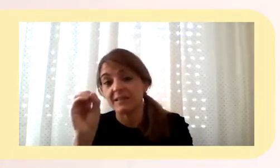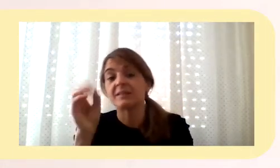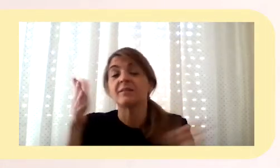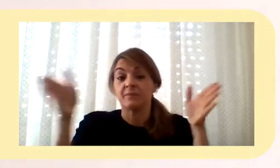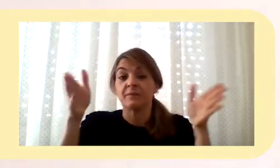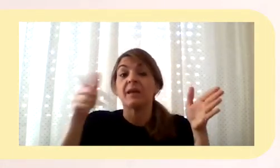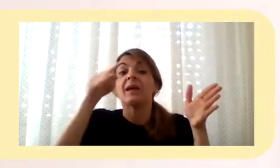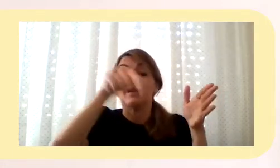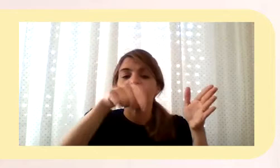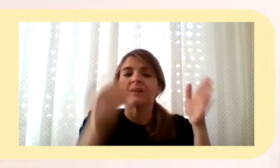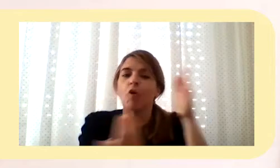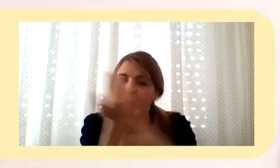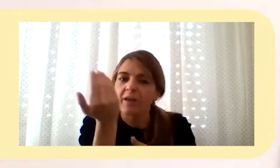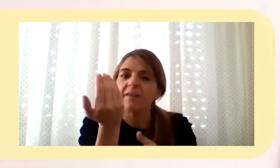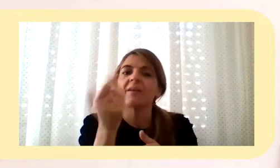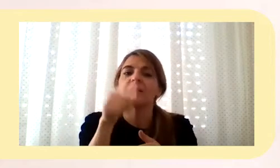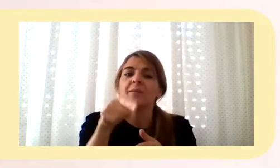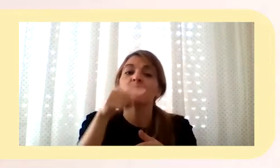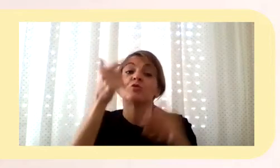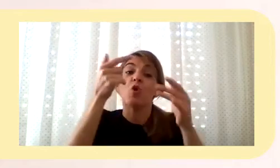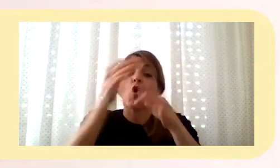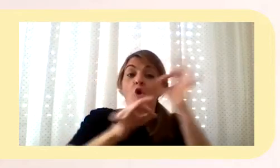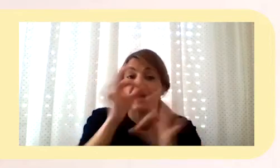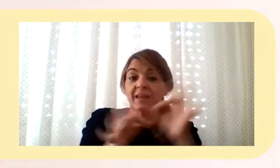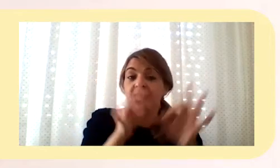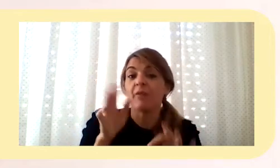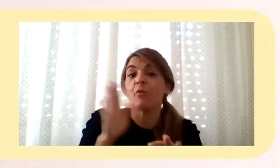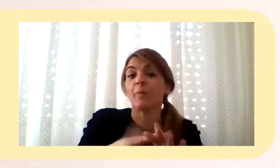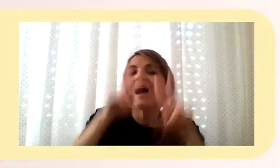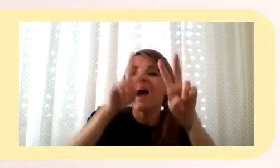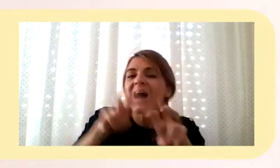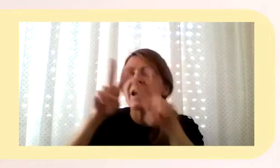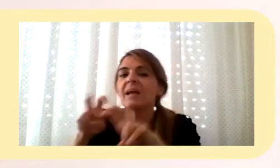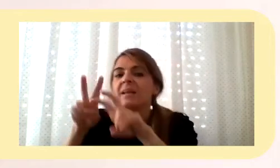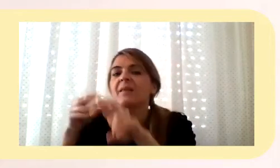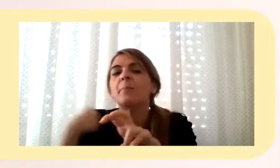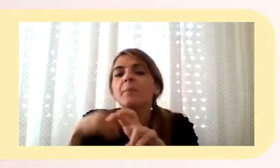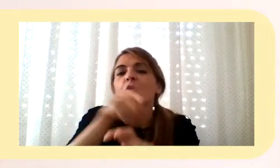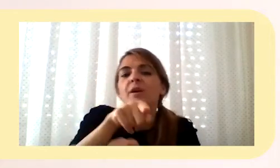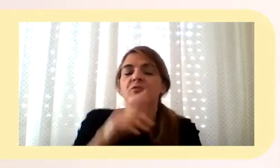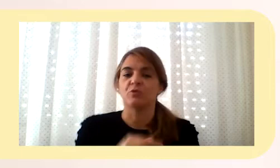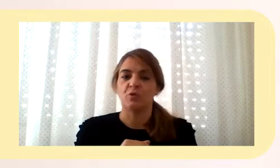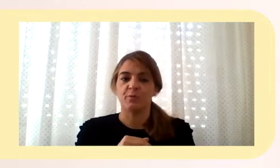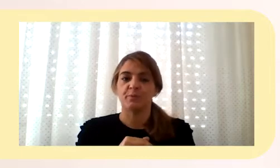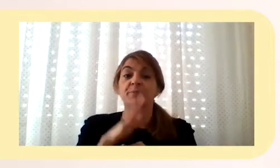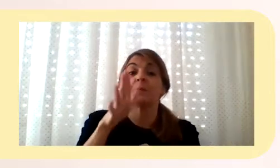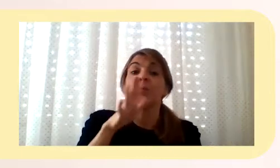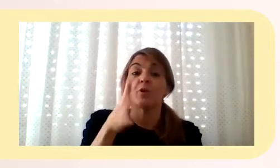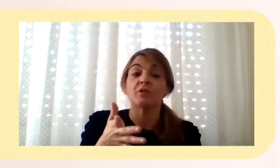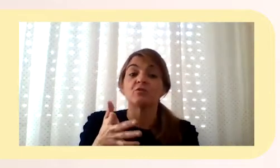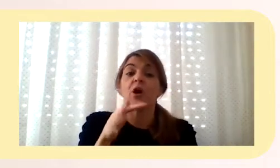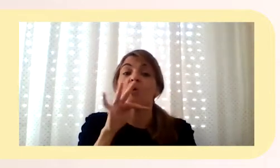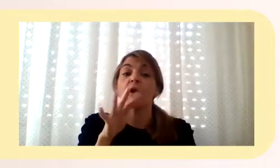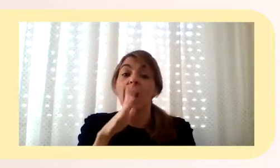organizado esta jornada para poder analizar todas estas cuestiones, y para ello vamos